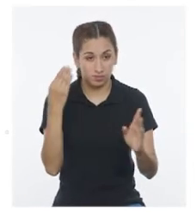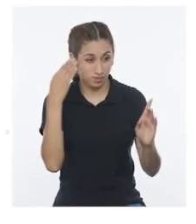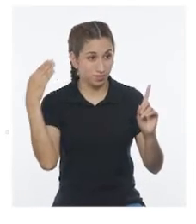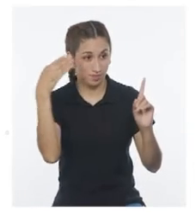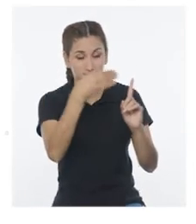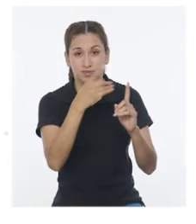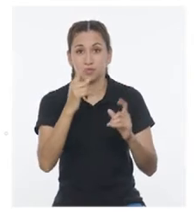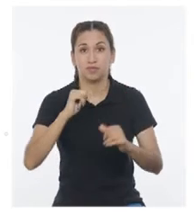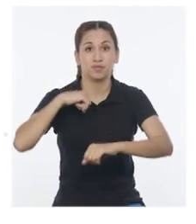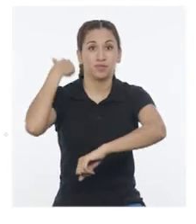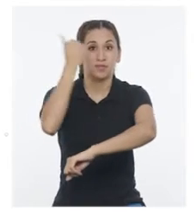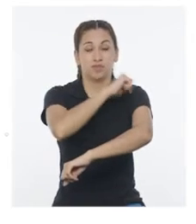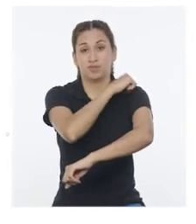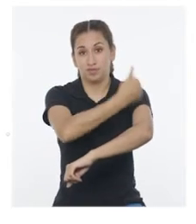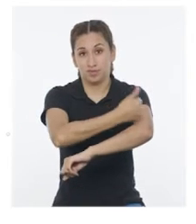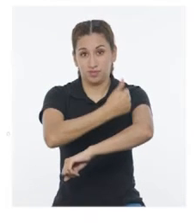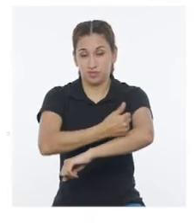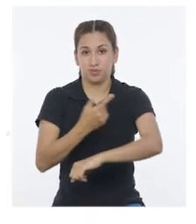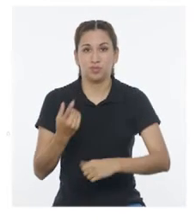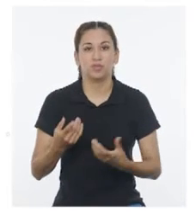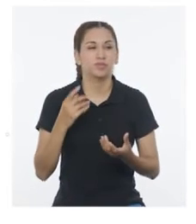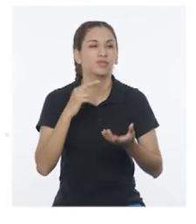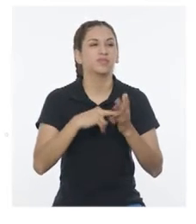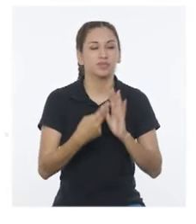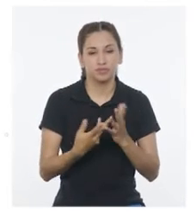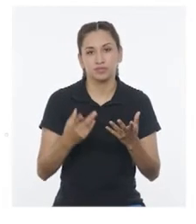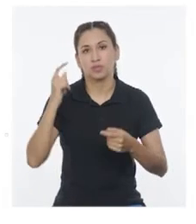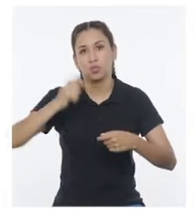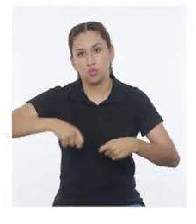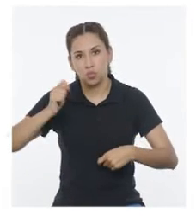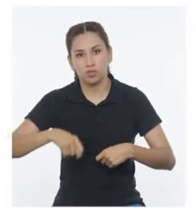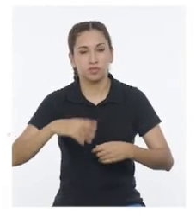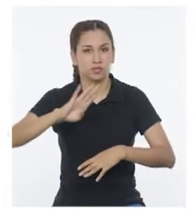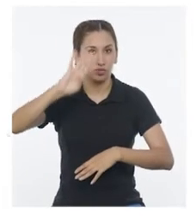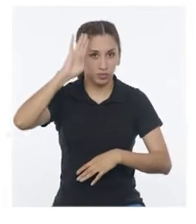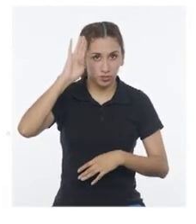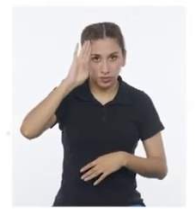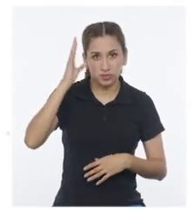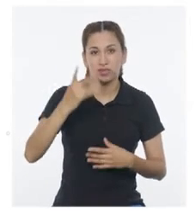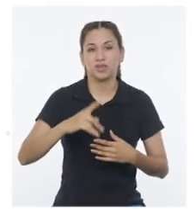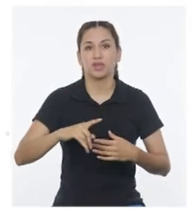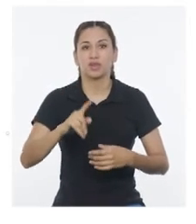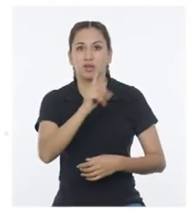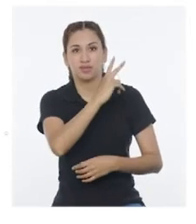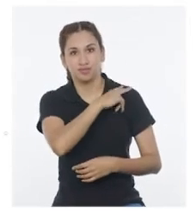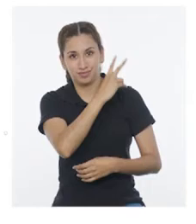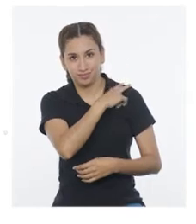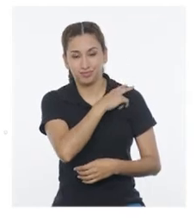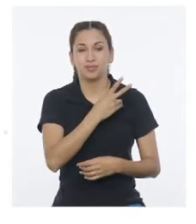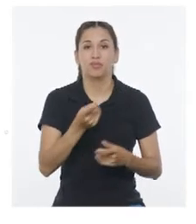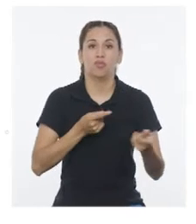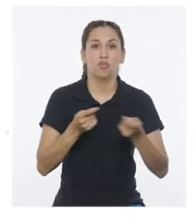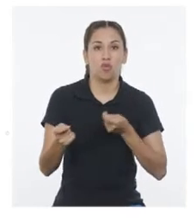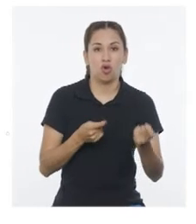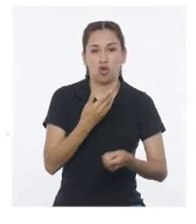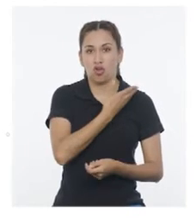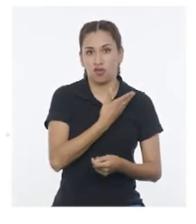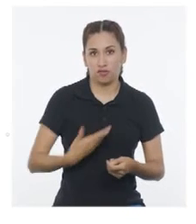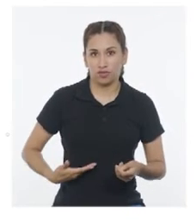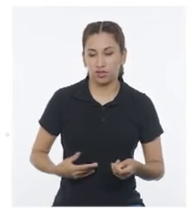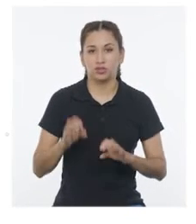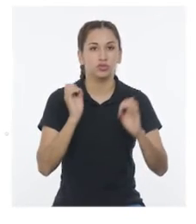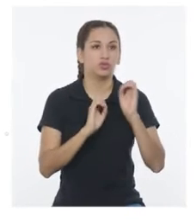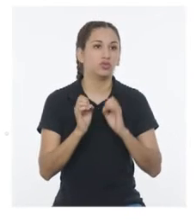se dirigiría usted a las autoridades? Es decir, jueces, policías, tenientes,